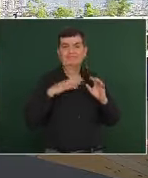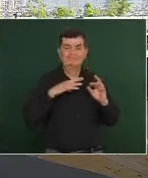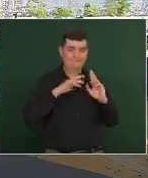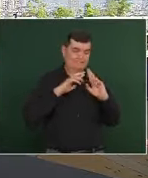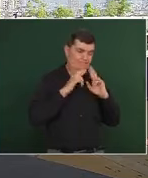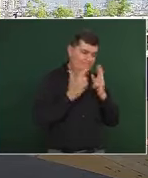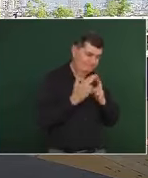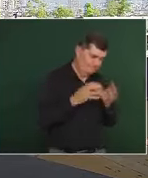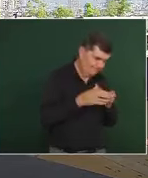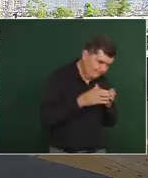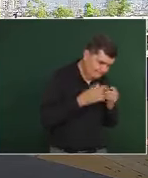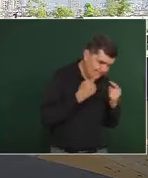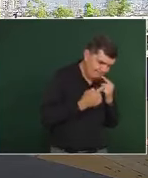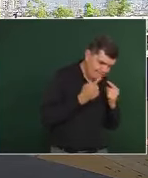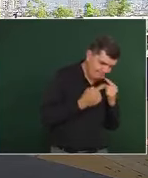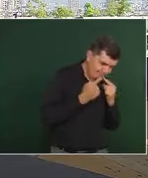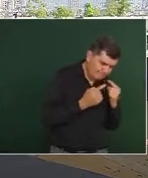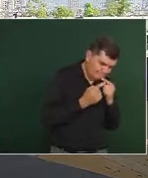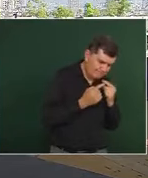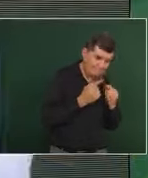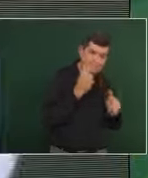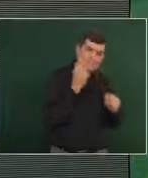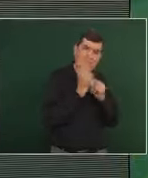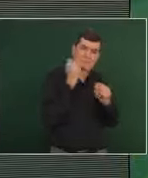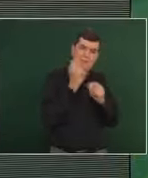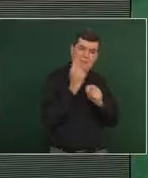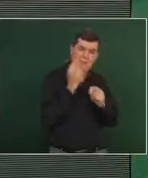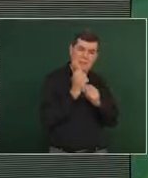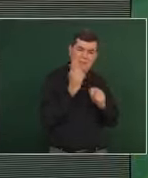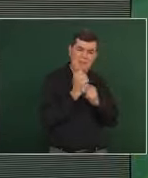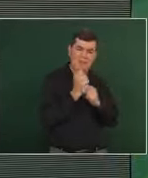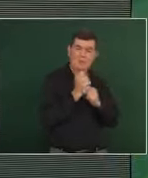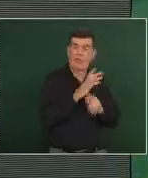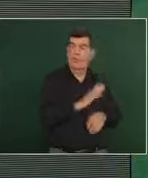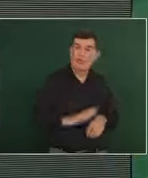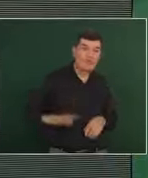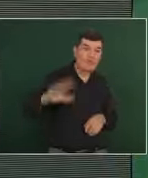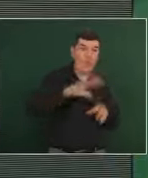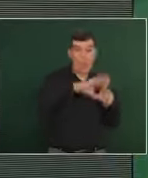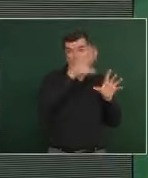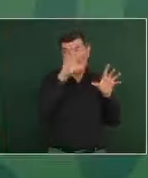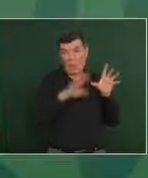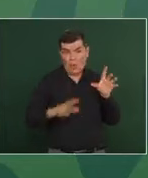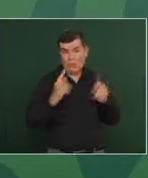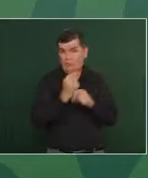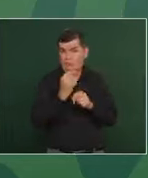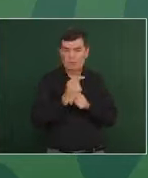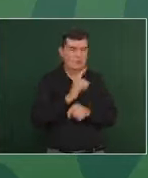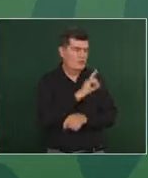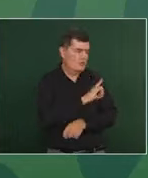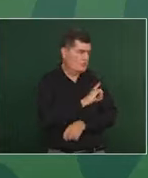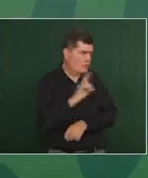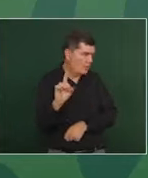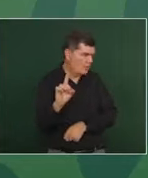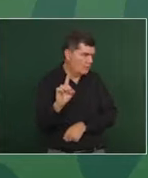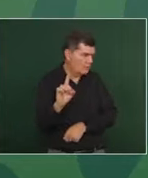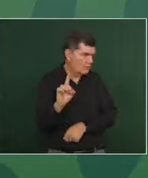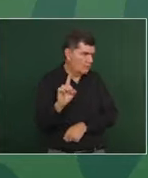los dirigentes de los transportistas, que no son todos los transportistas, aclaro.